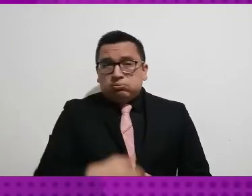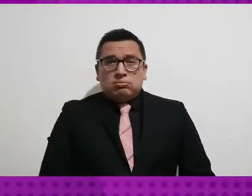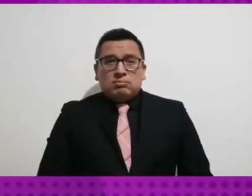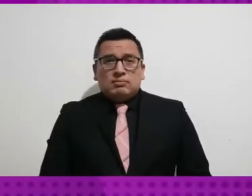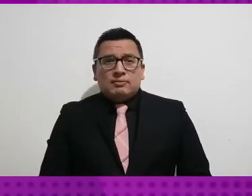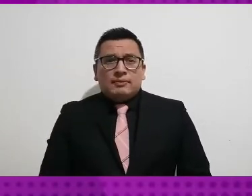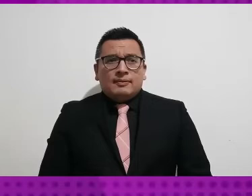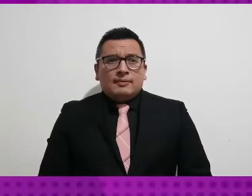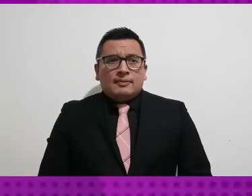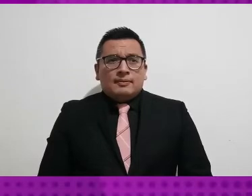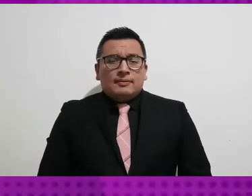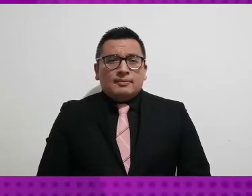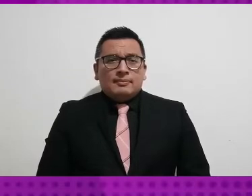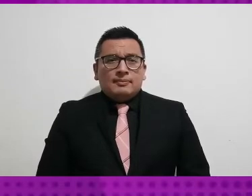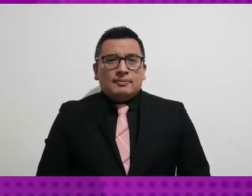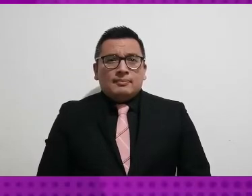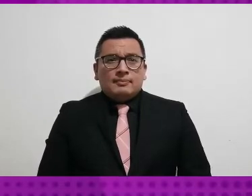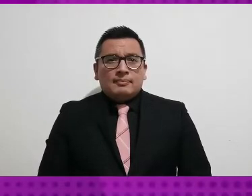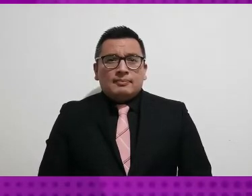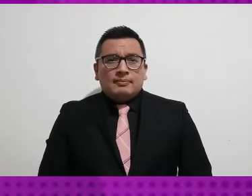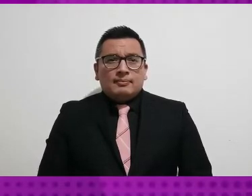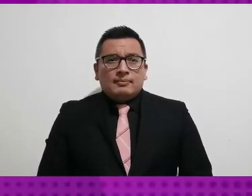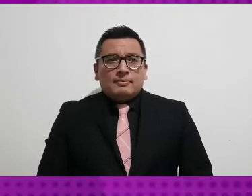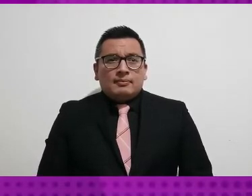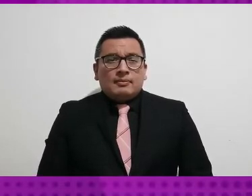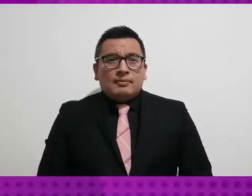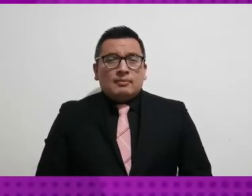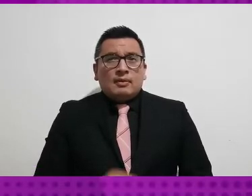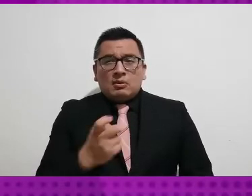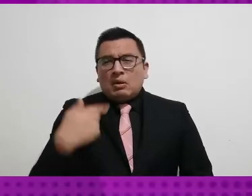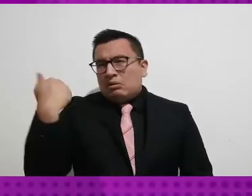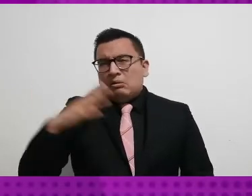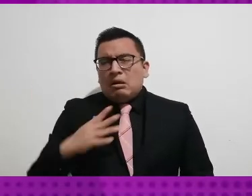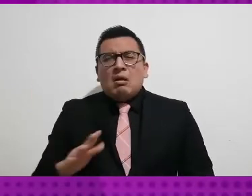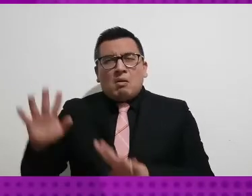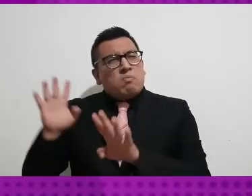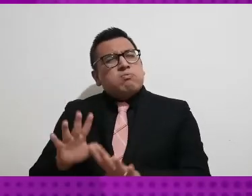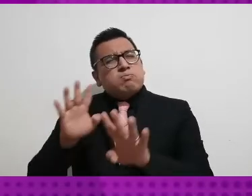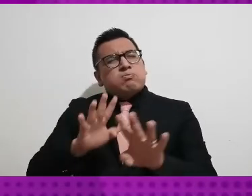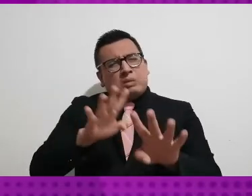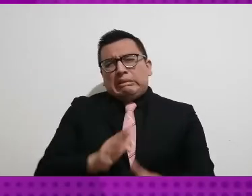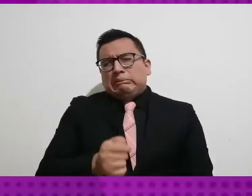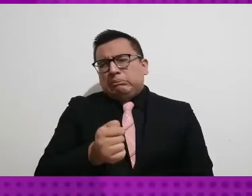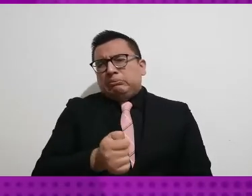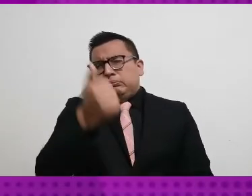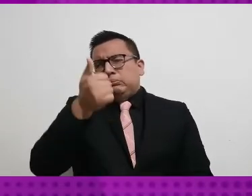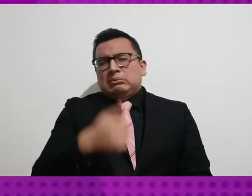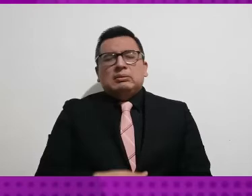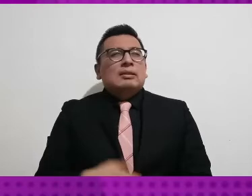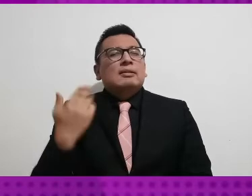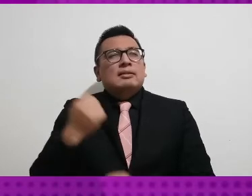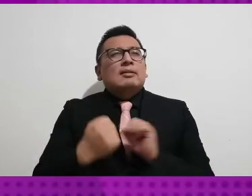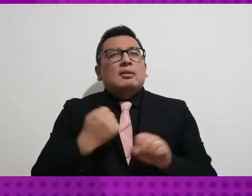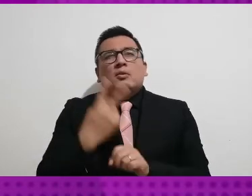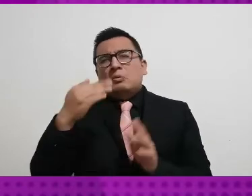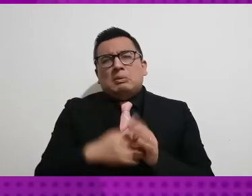trabajo poner en el espacio público. Esto es así, yo asistí a la primera marcha de la diversidad sexual allá en 2007, me